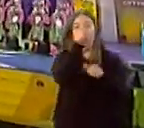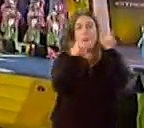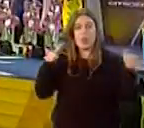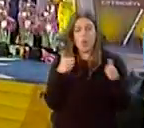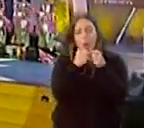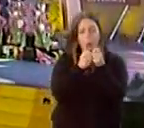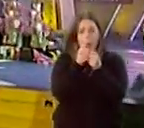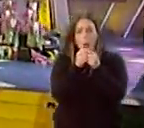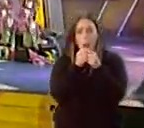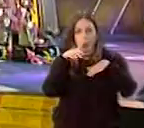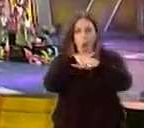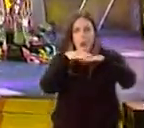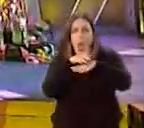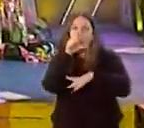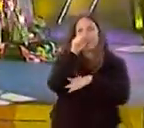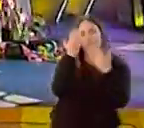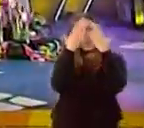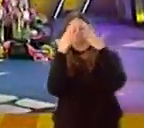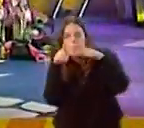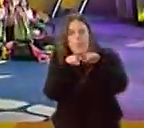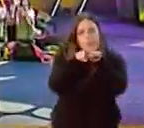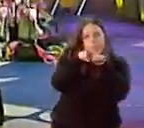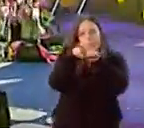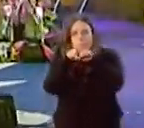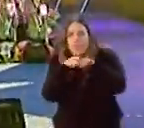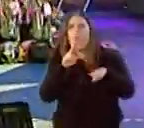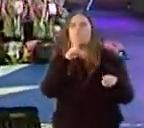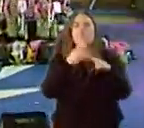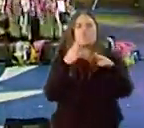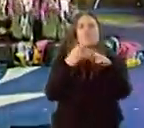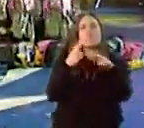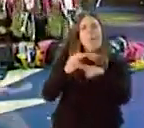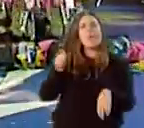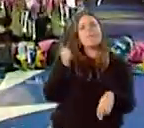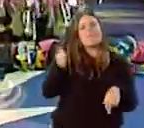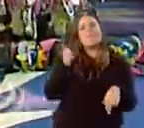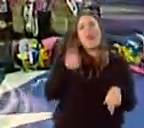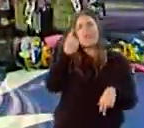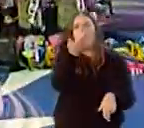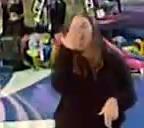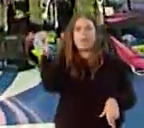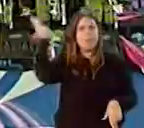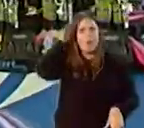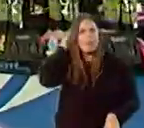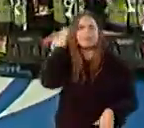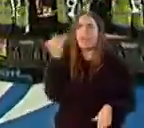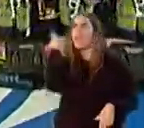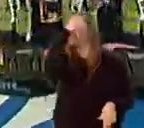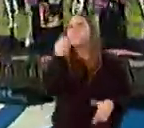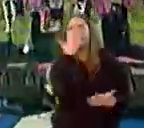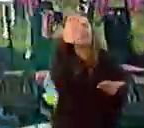dan aplausos y en el twitter y el facebook se ponen un nombre falso son cobardes para los que no van a ganar